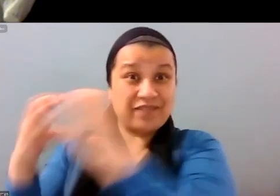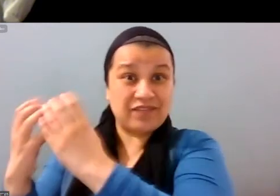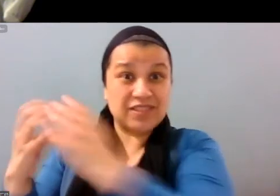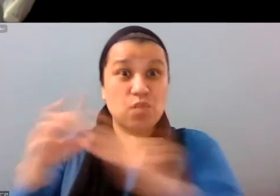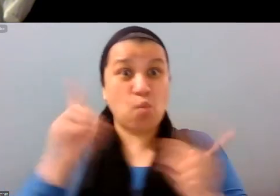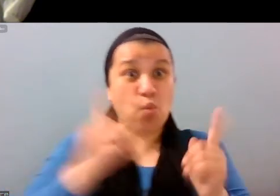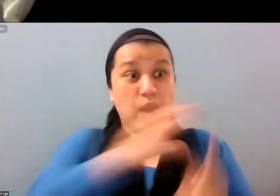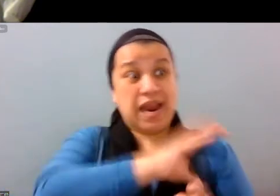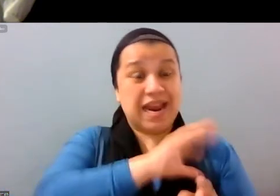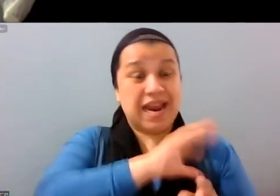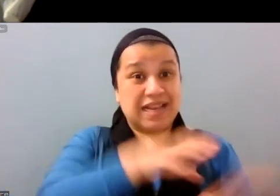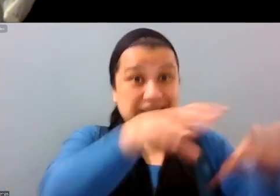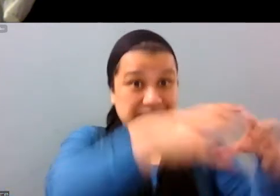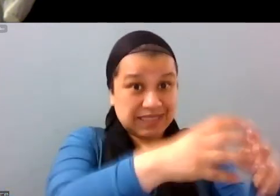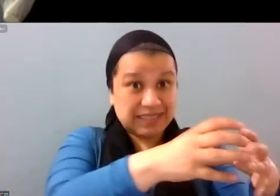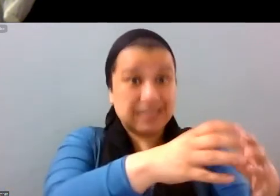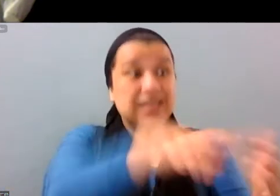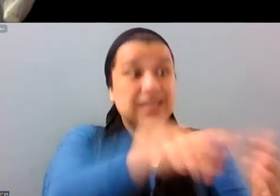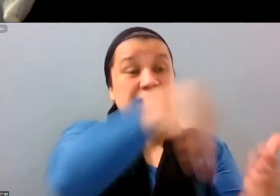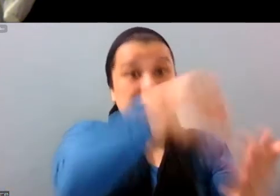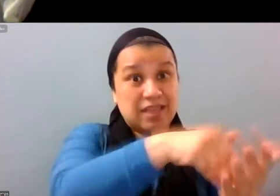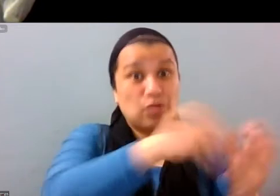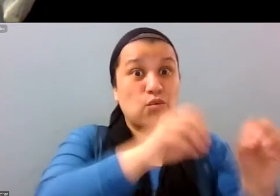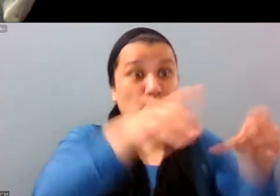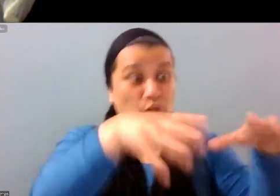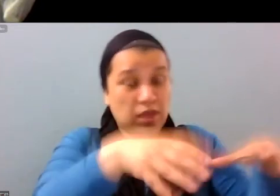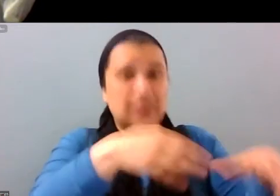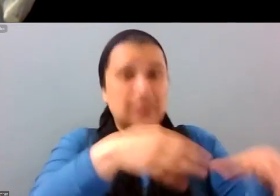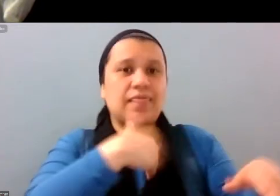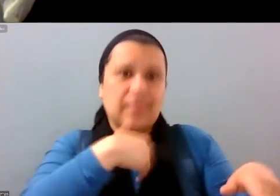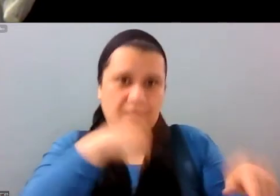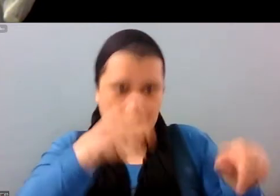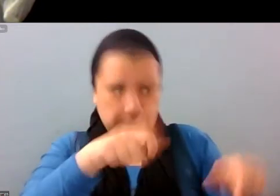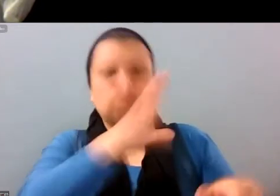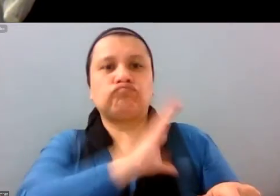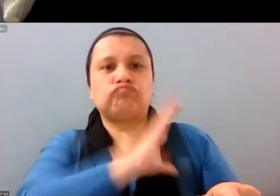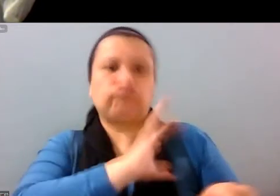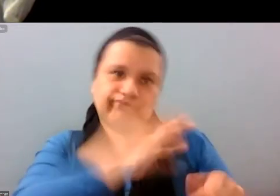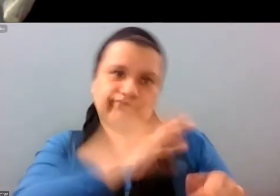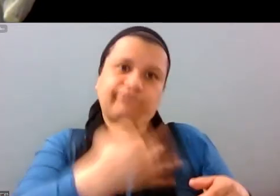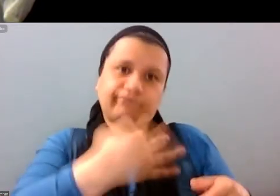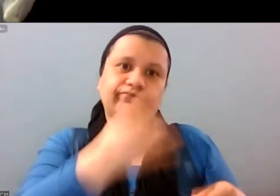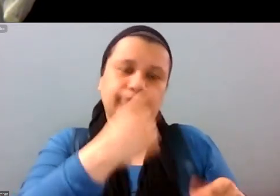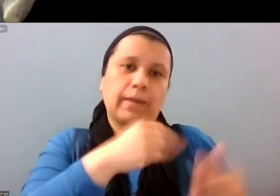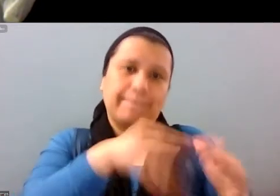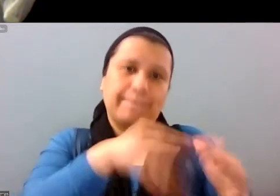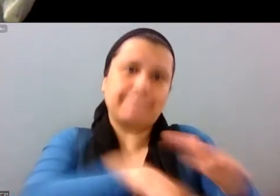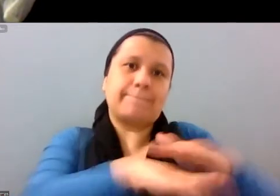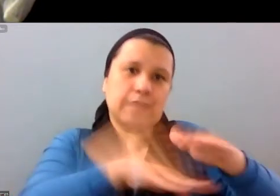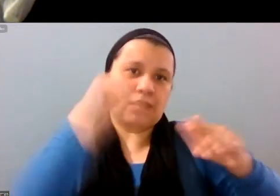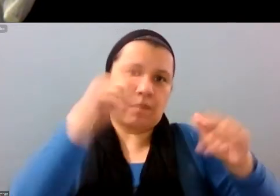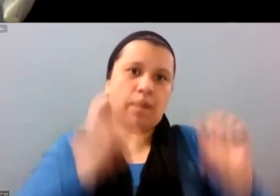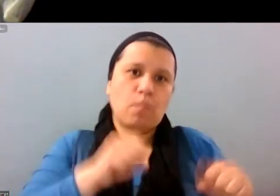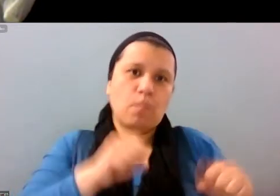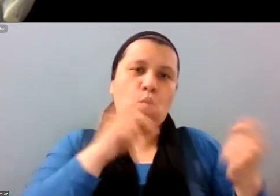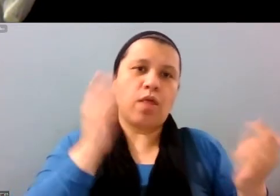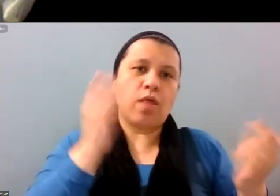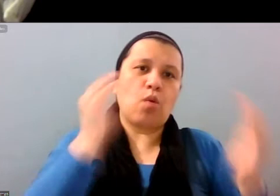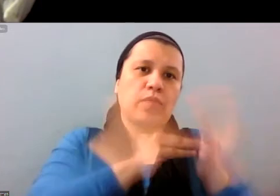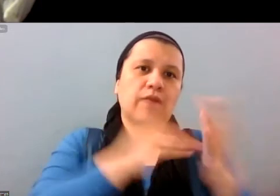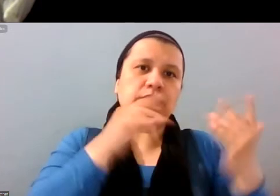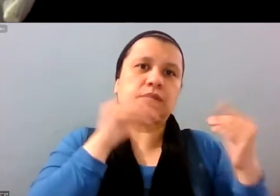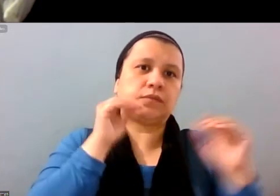centros educativos donde tiene que haber desde luego condiciones esenciales para el regreso presencial en el marco de este